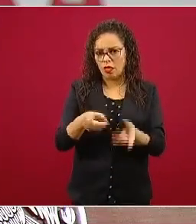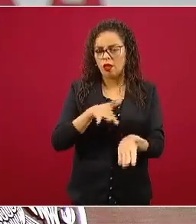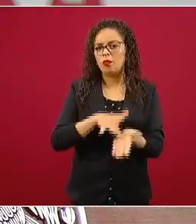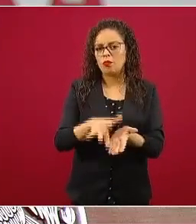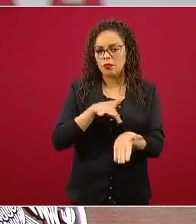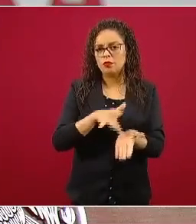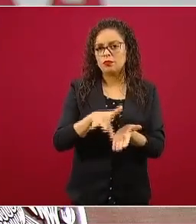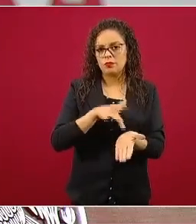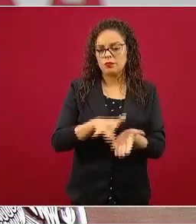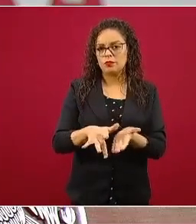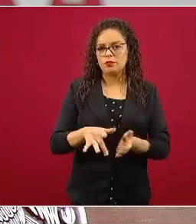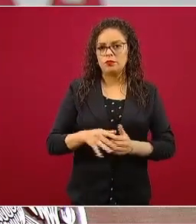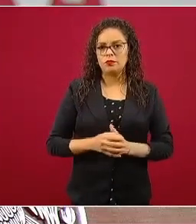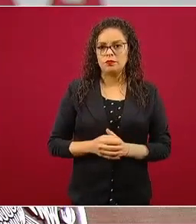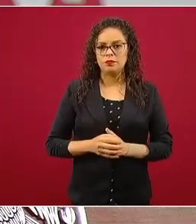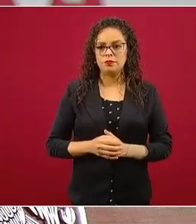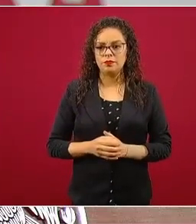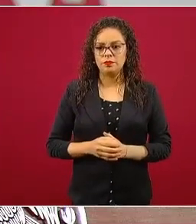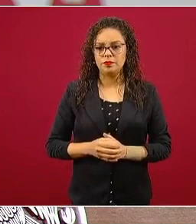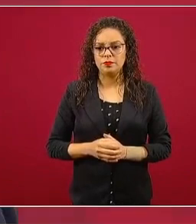y